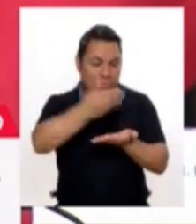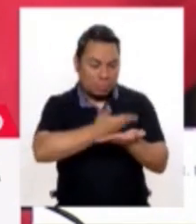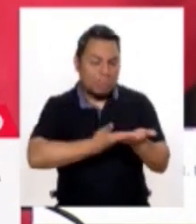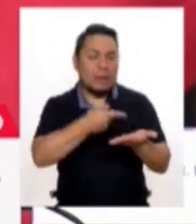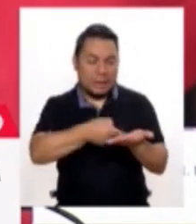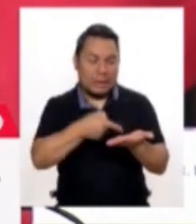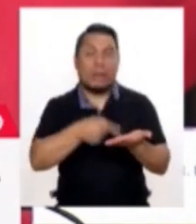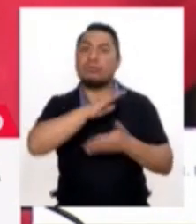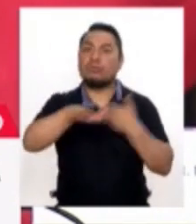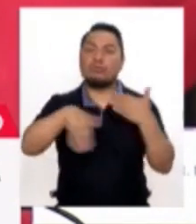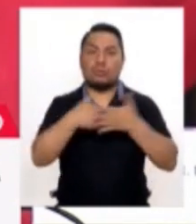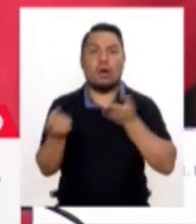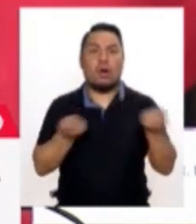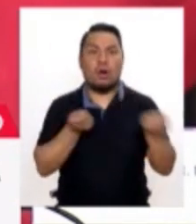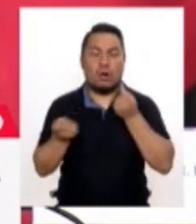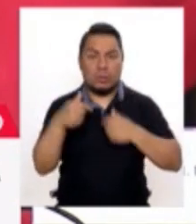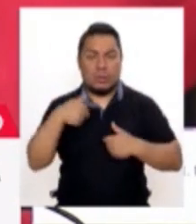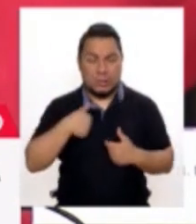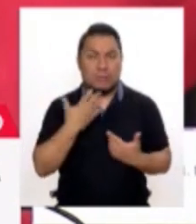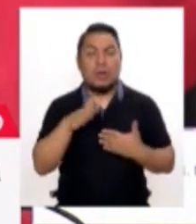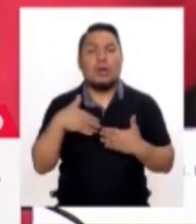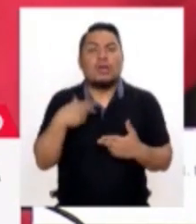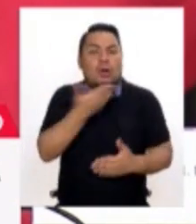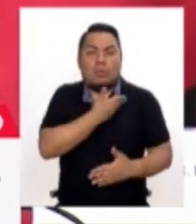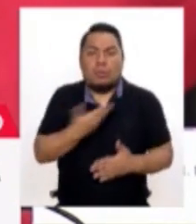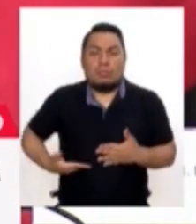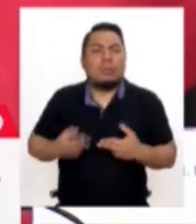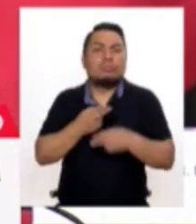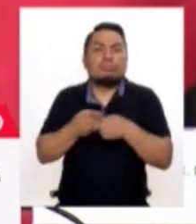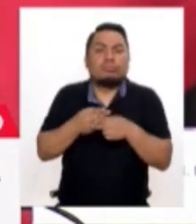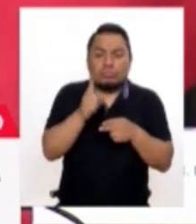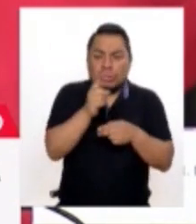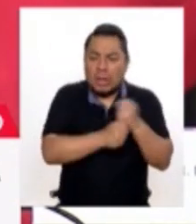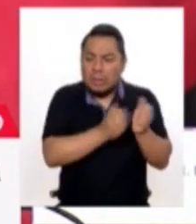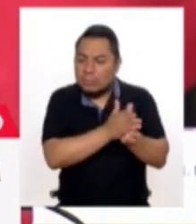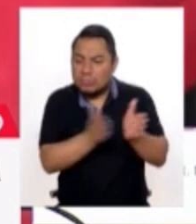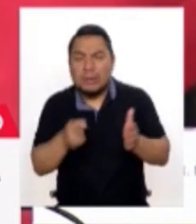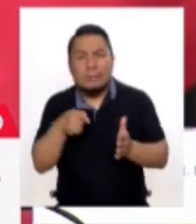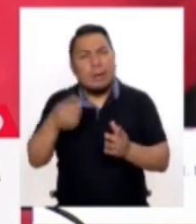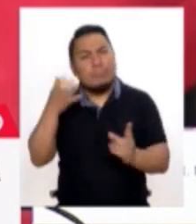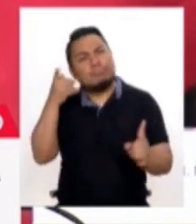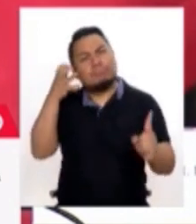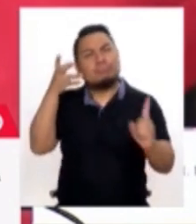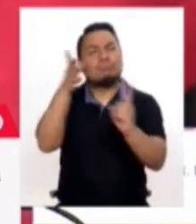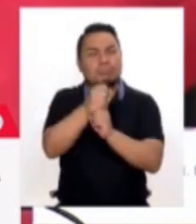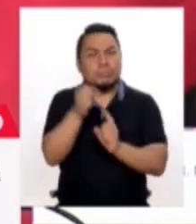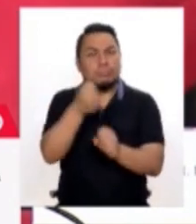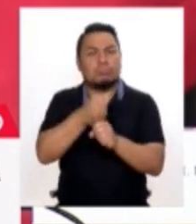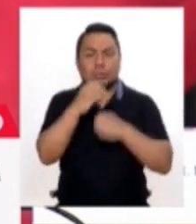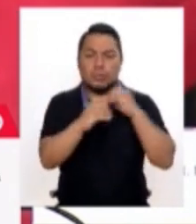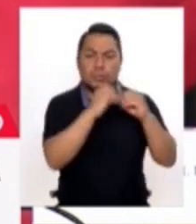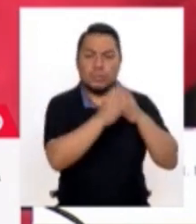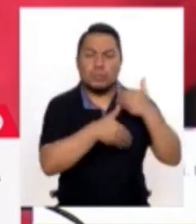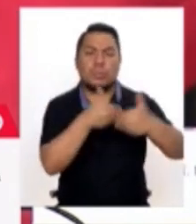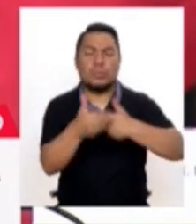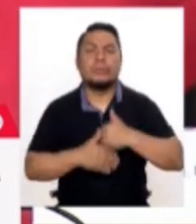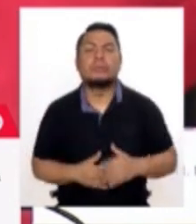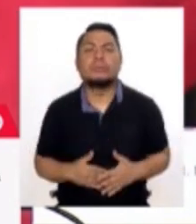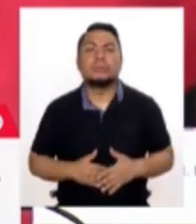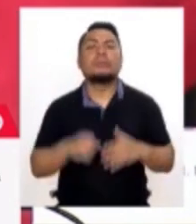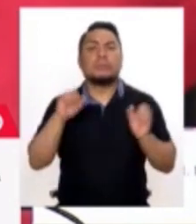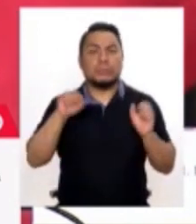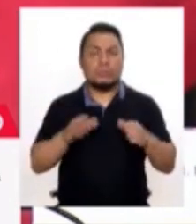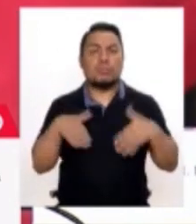al alcance de este gobierno constitucional de transición para el logro de los objetivos que se persiguen desde este espacio